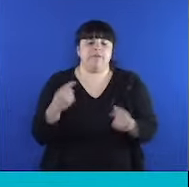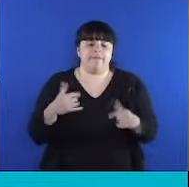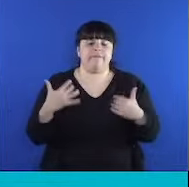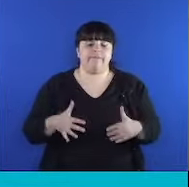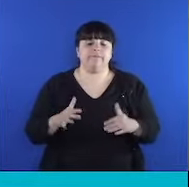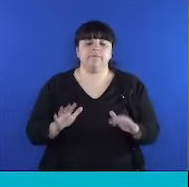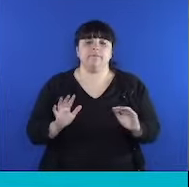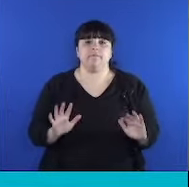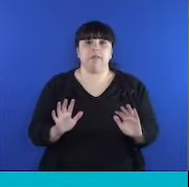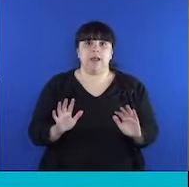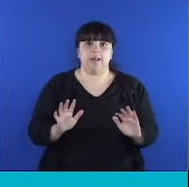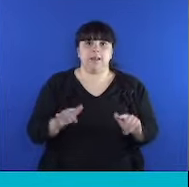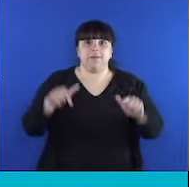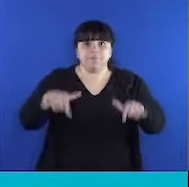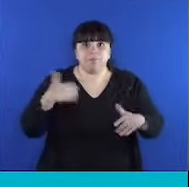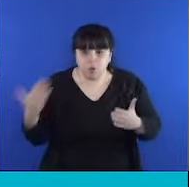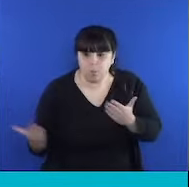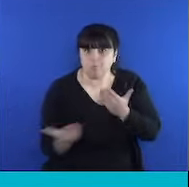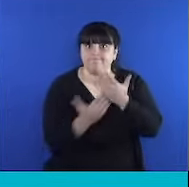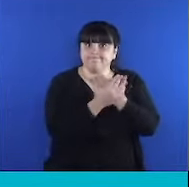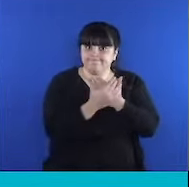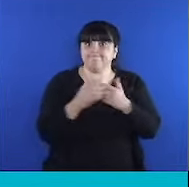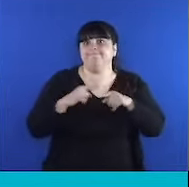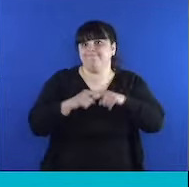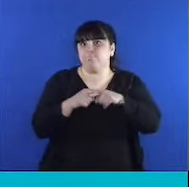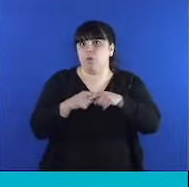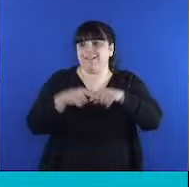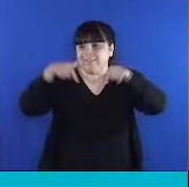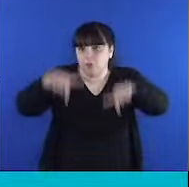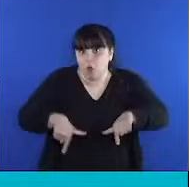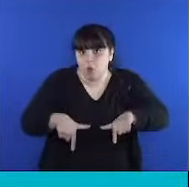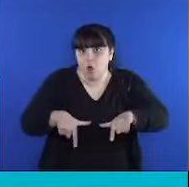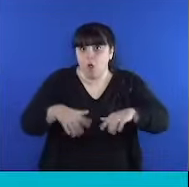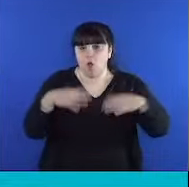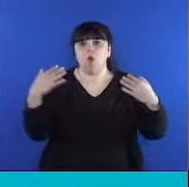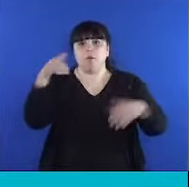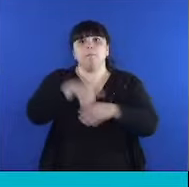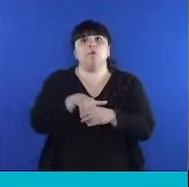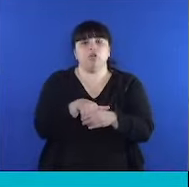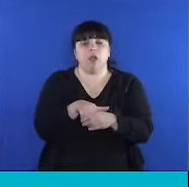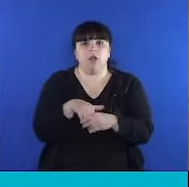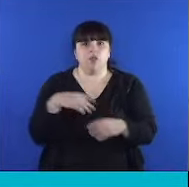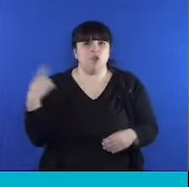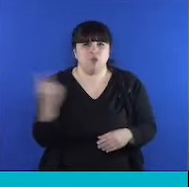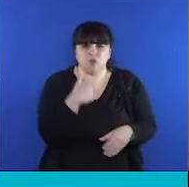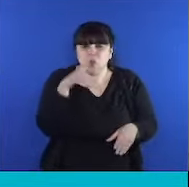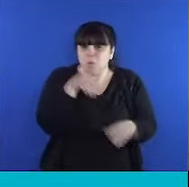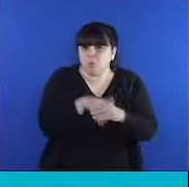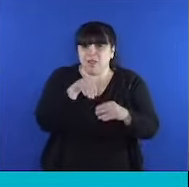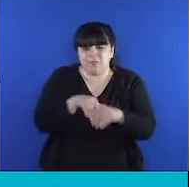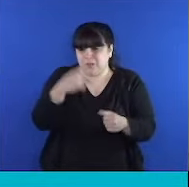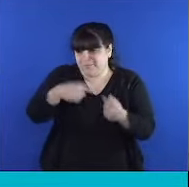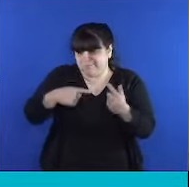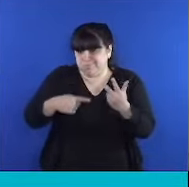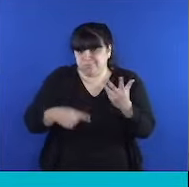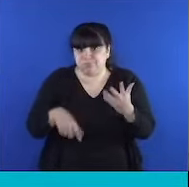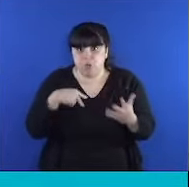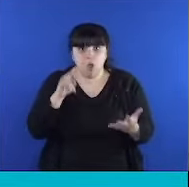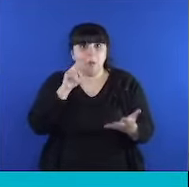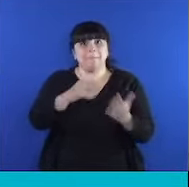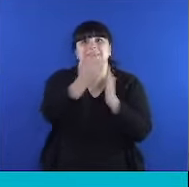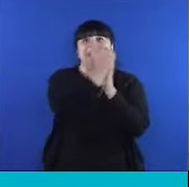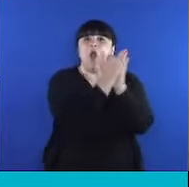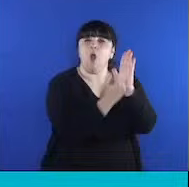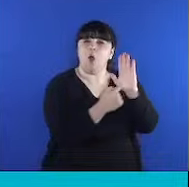también este respaldo político que hoy la Cámara ha votado. Y hemos votado por muchísimos casos. Si uno mira la orden del